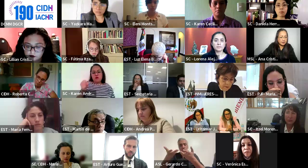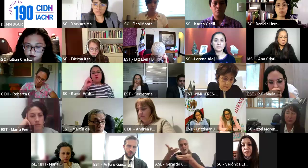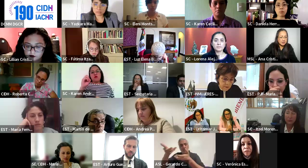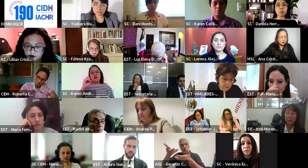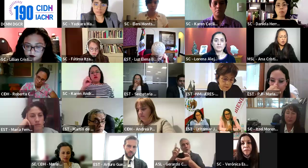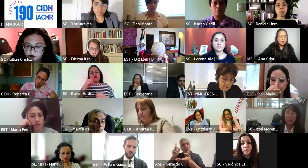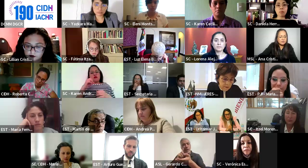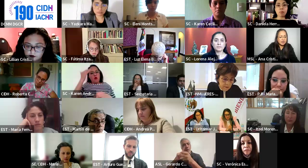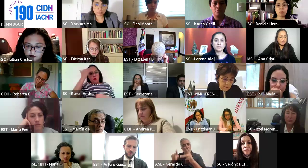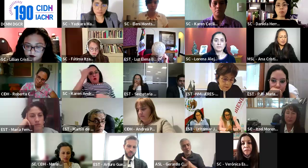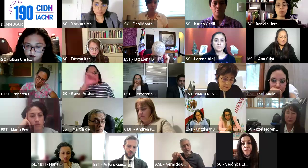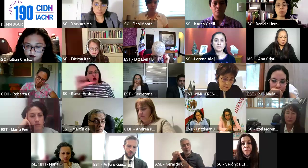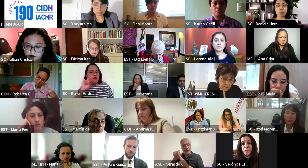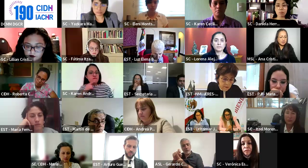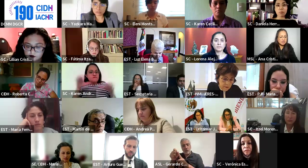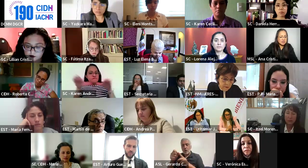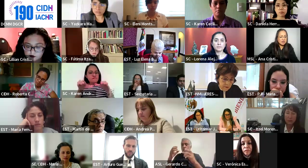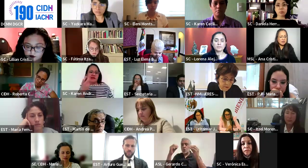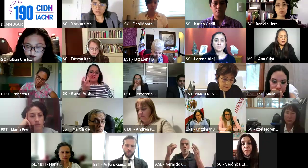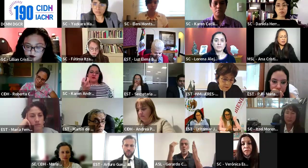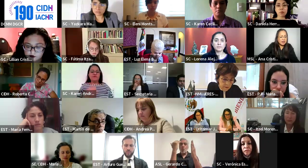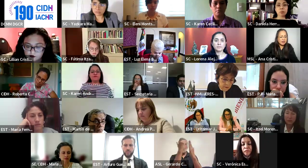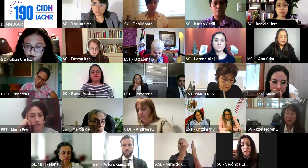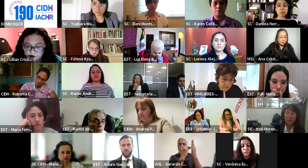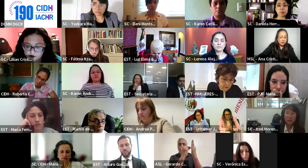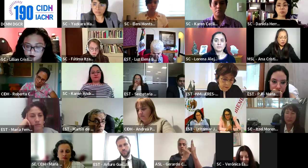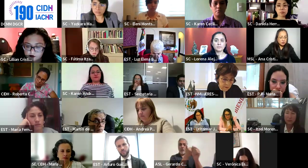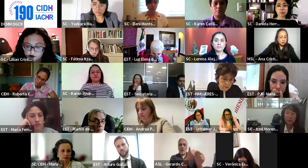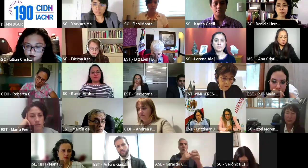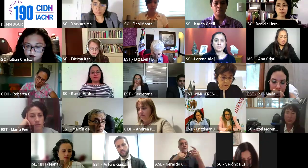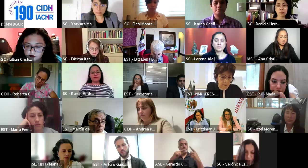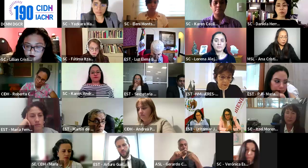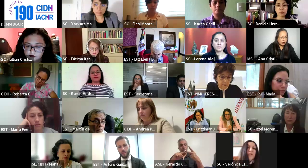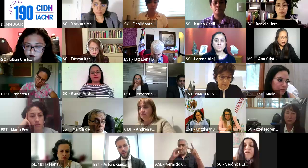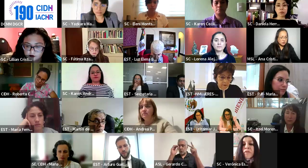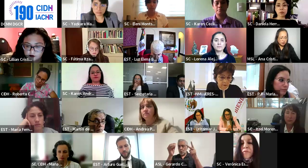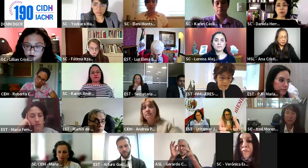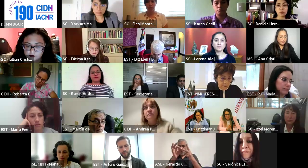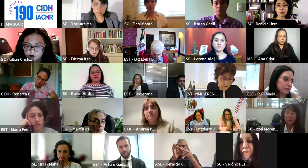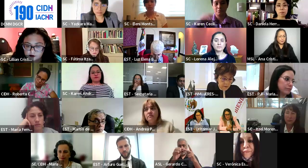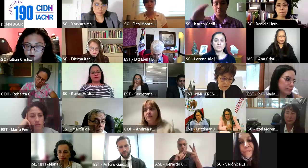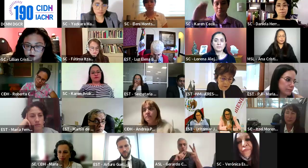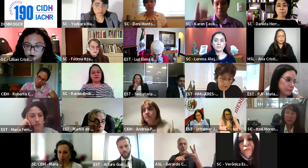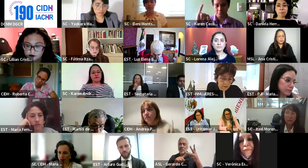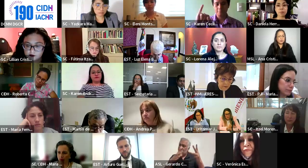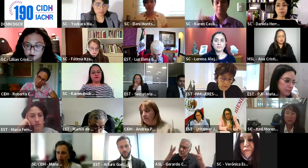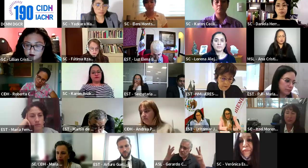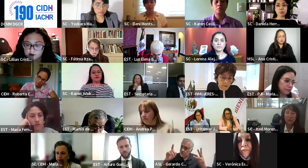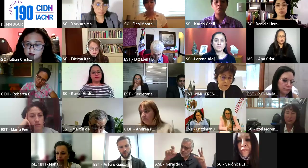protocolo para realizarlo. Falta de intérpretes, falta que también ellos conozcan a la comunidad sorda.